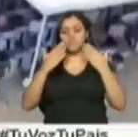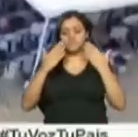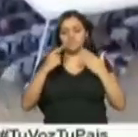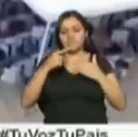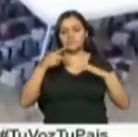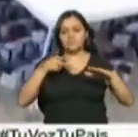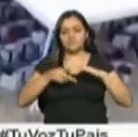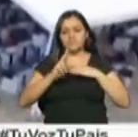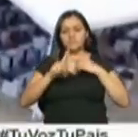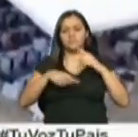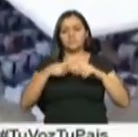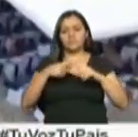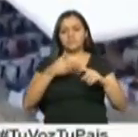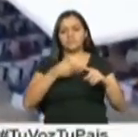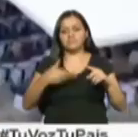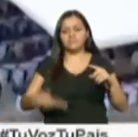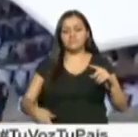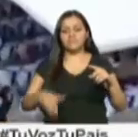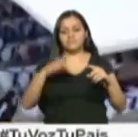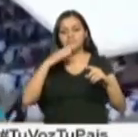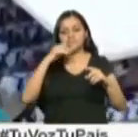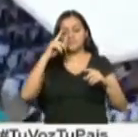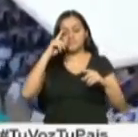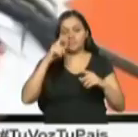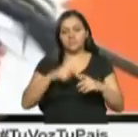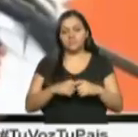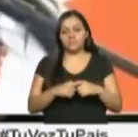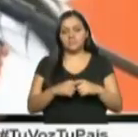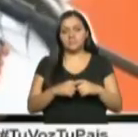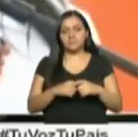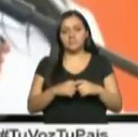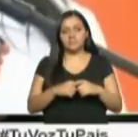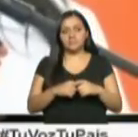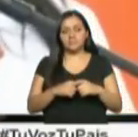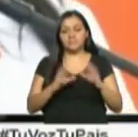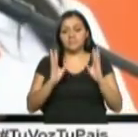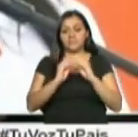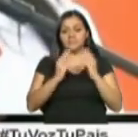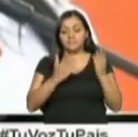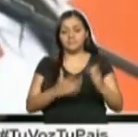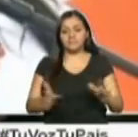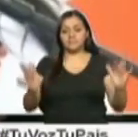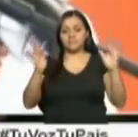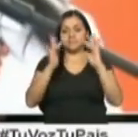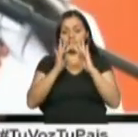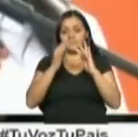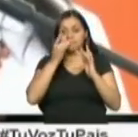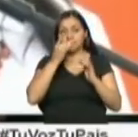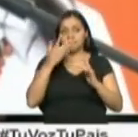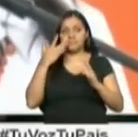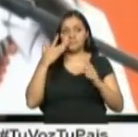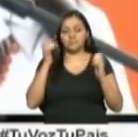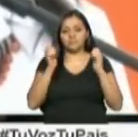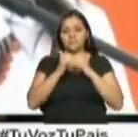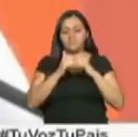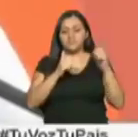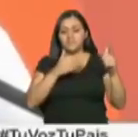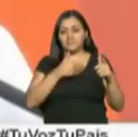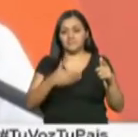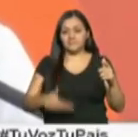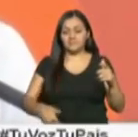fueron inauguradas por el presidente Rafael Correa Delgado. En un acto interconectado desde la Amazonía, Mayra